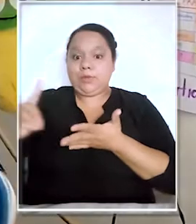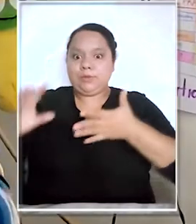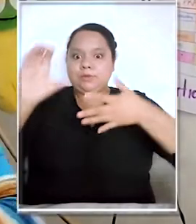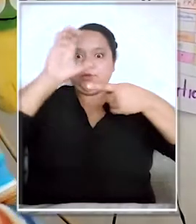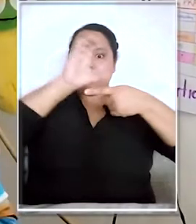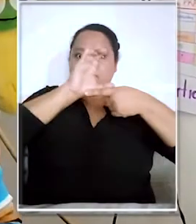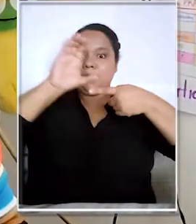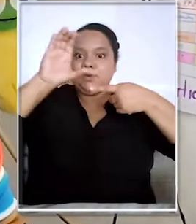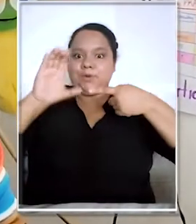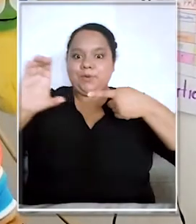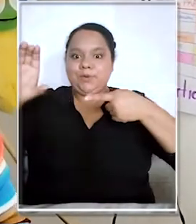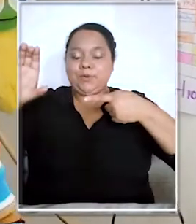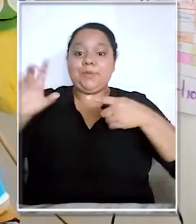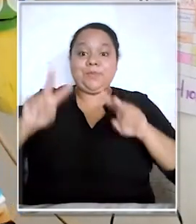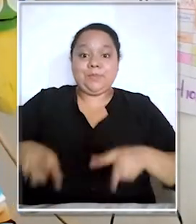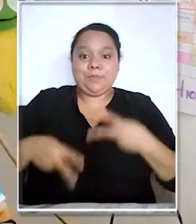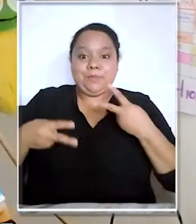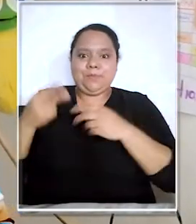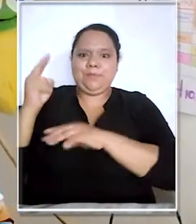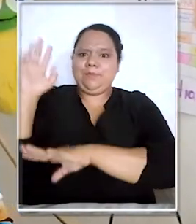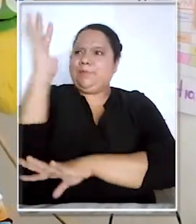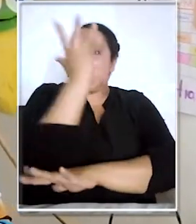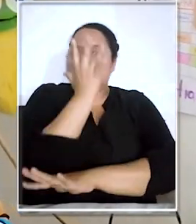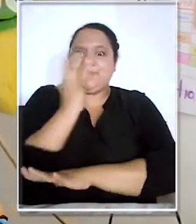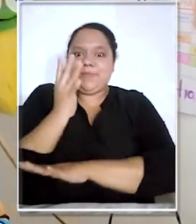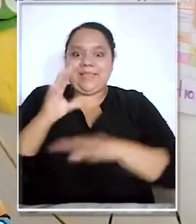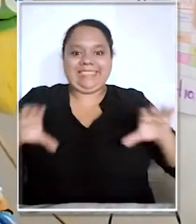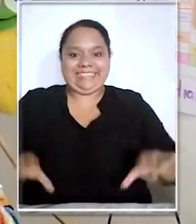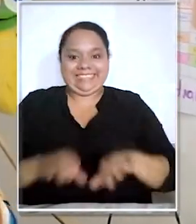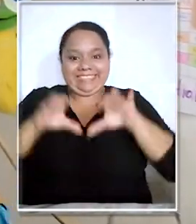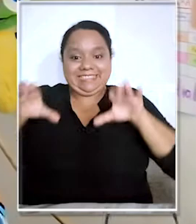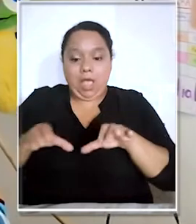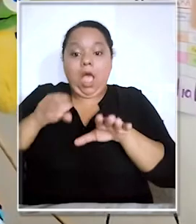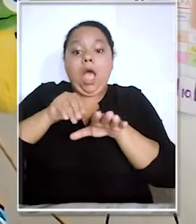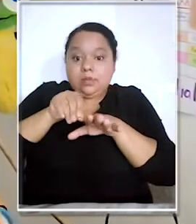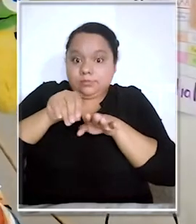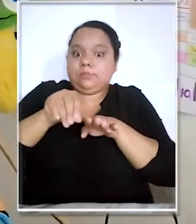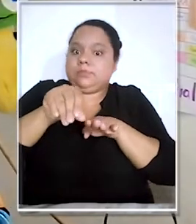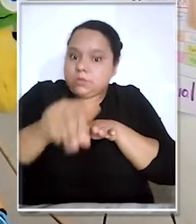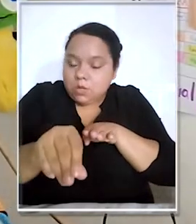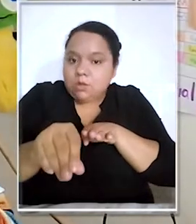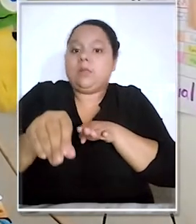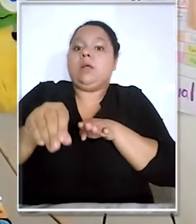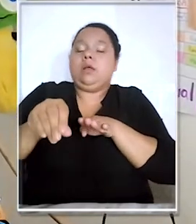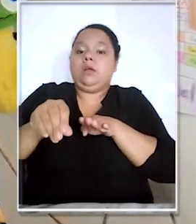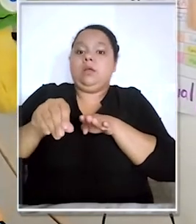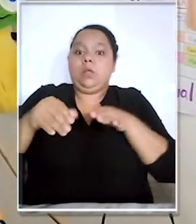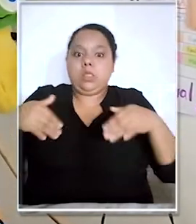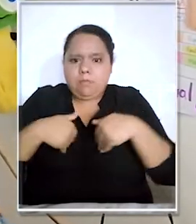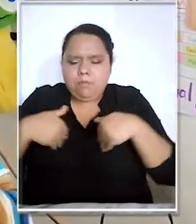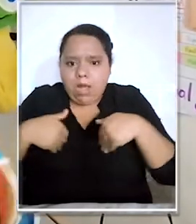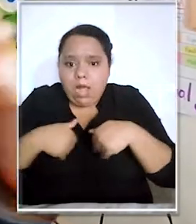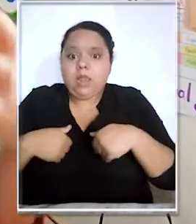por bosques subtropicales y entre sus principales actividades está la agricultura, la caza y la